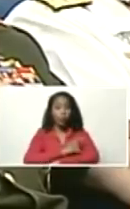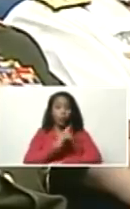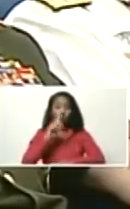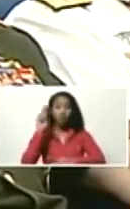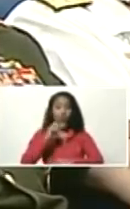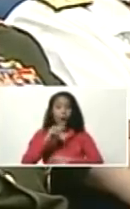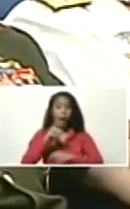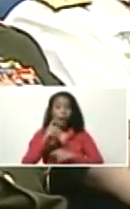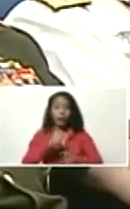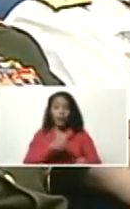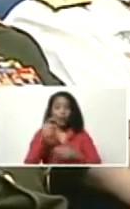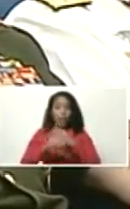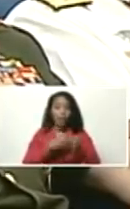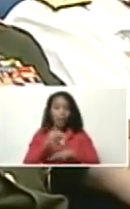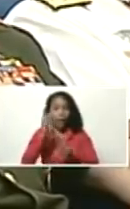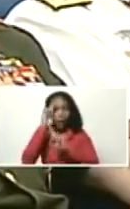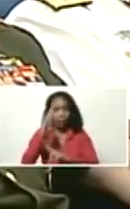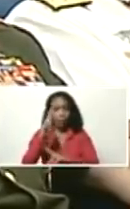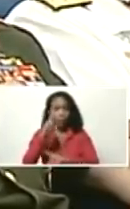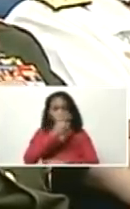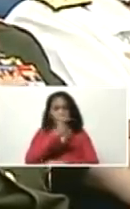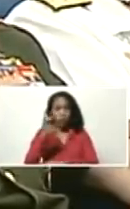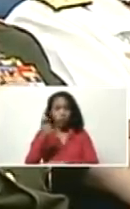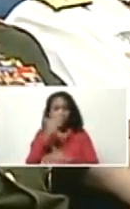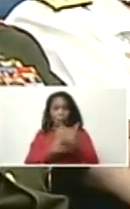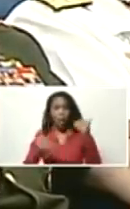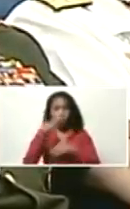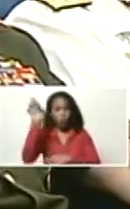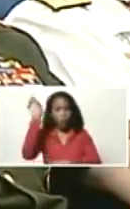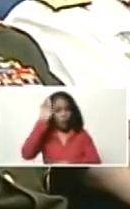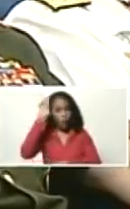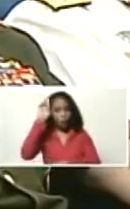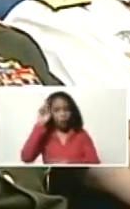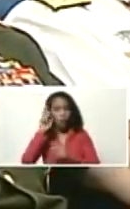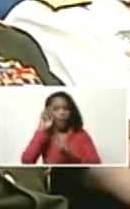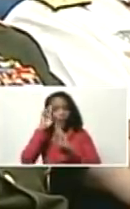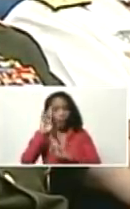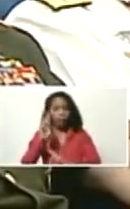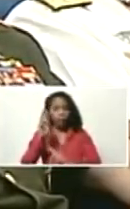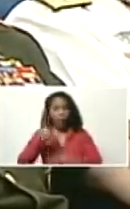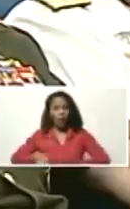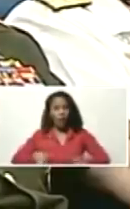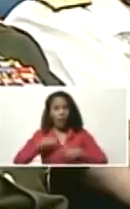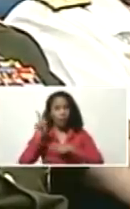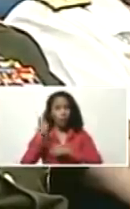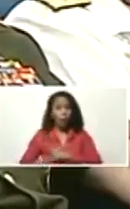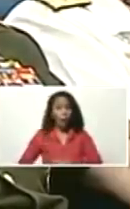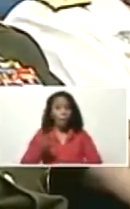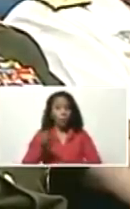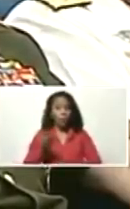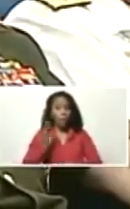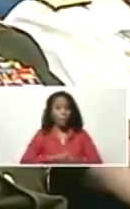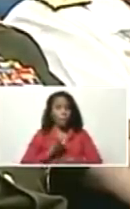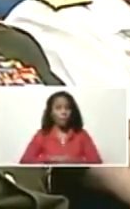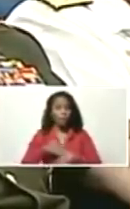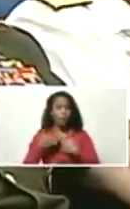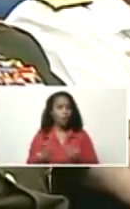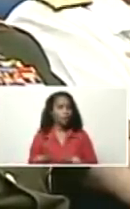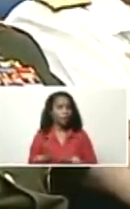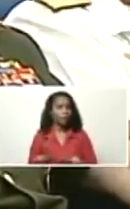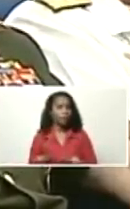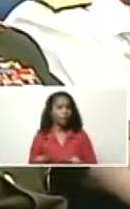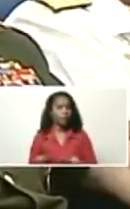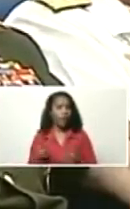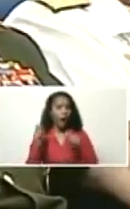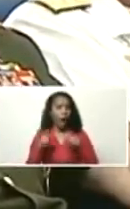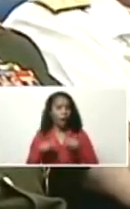llevarse a cabo sin el respeto de las personas y con mayor razón sin el respeto a la vida. Esto es muy importante porque aquí